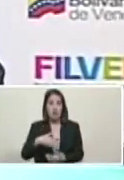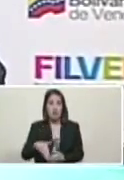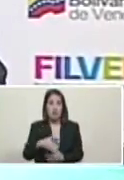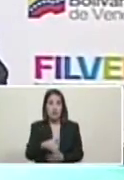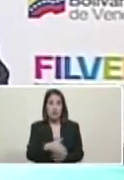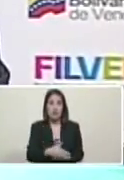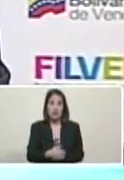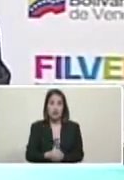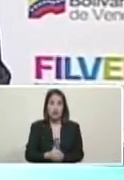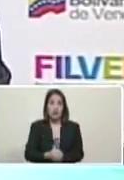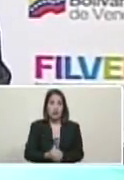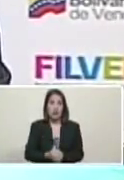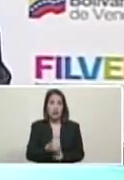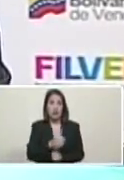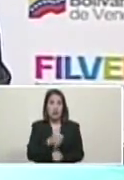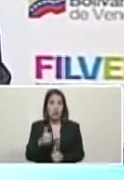trae